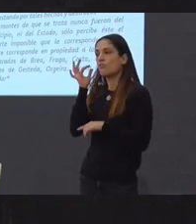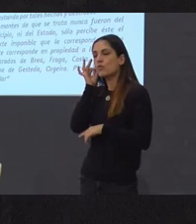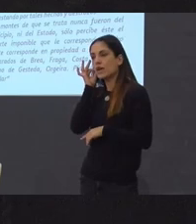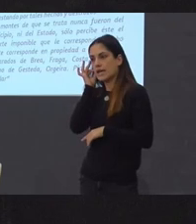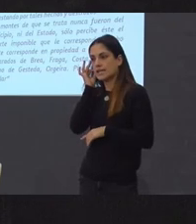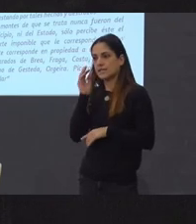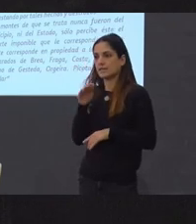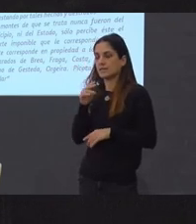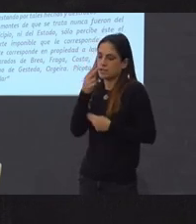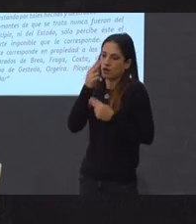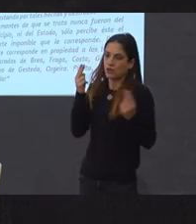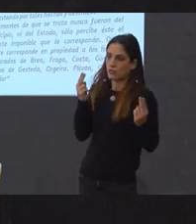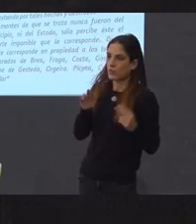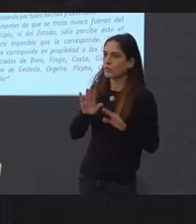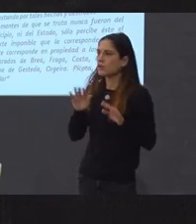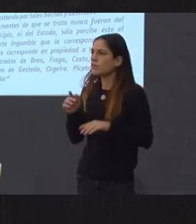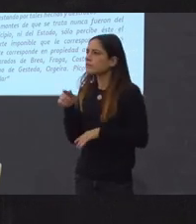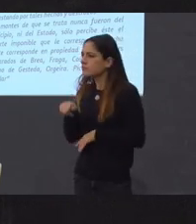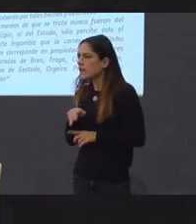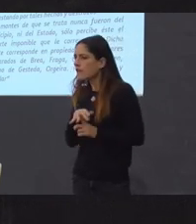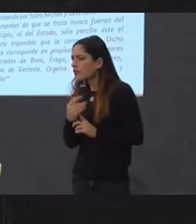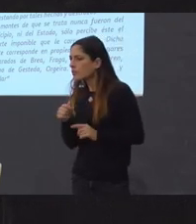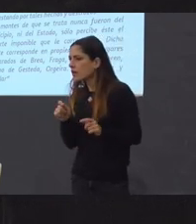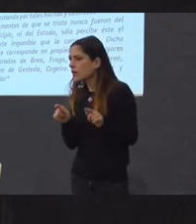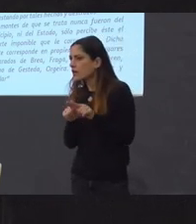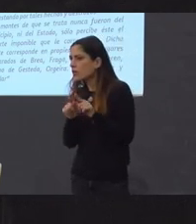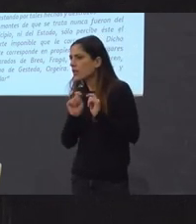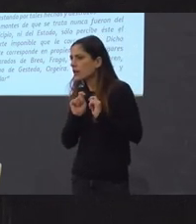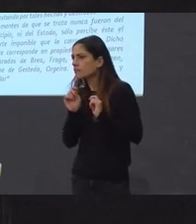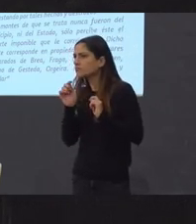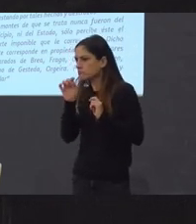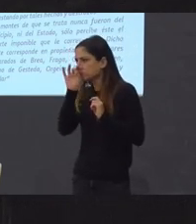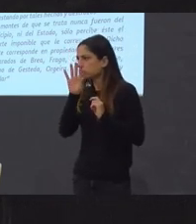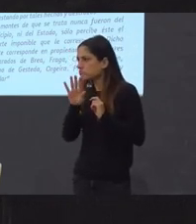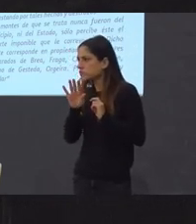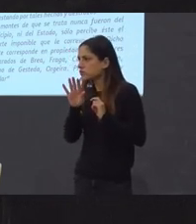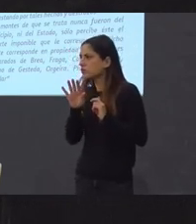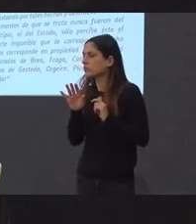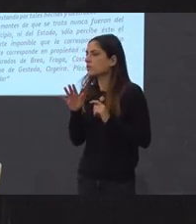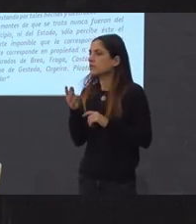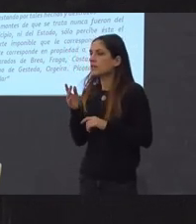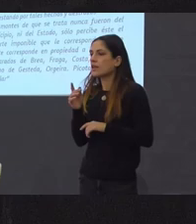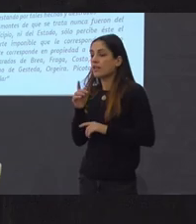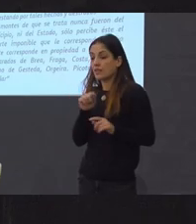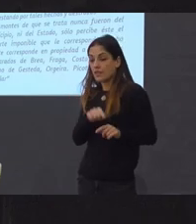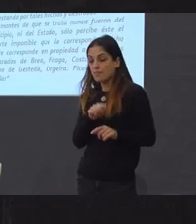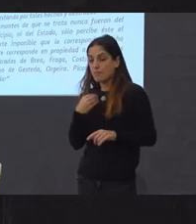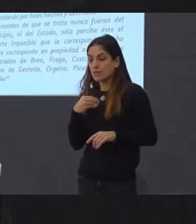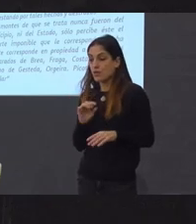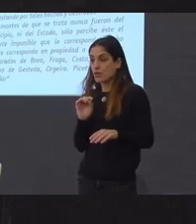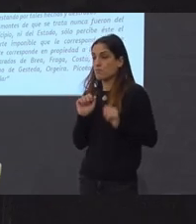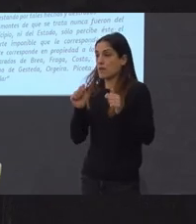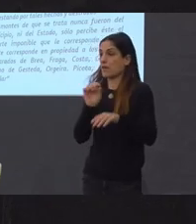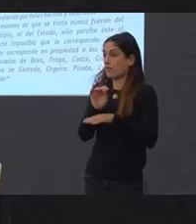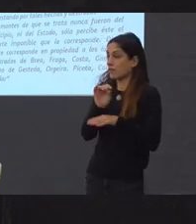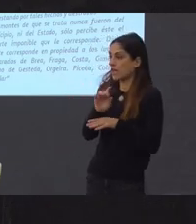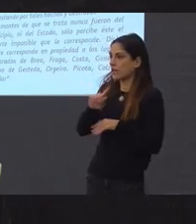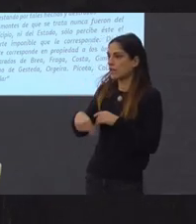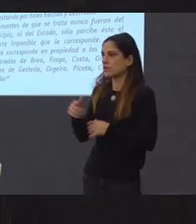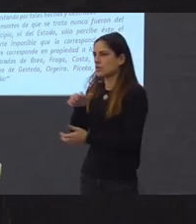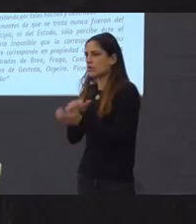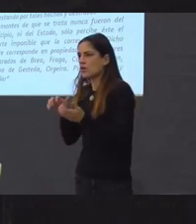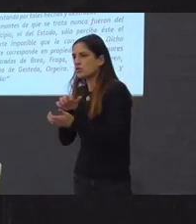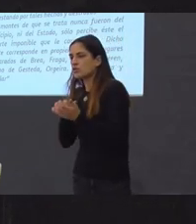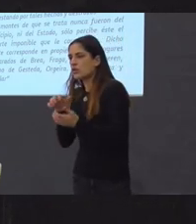determinada documentación das brigadas do patrimonio que non prevén que logo destas instancias poida haber conflito cando se inicien os traballos. O